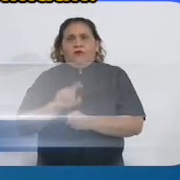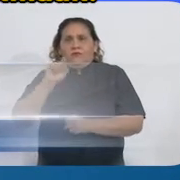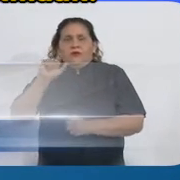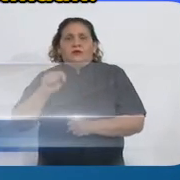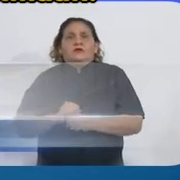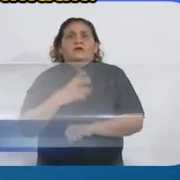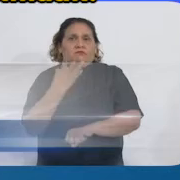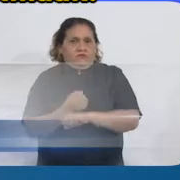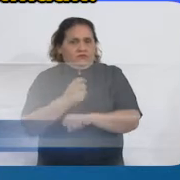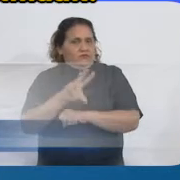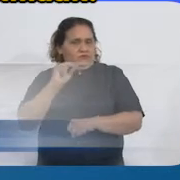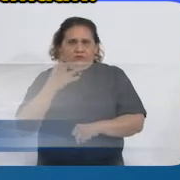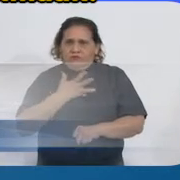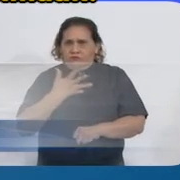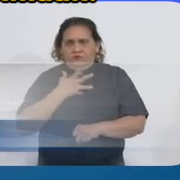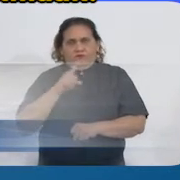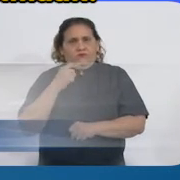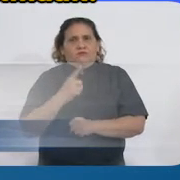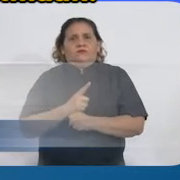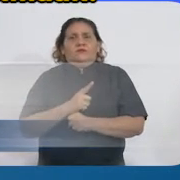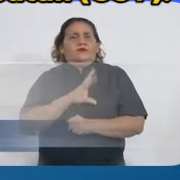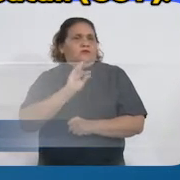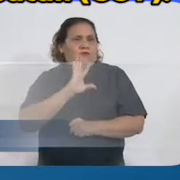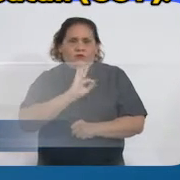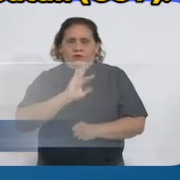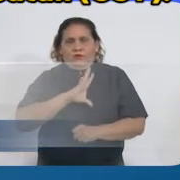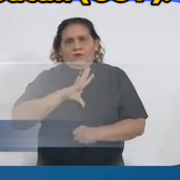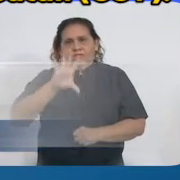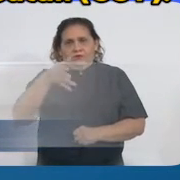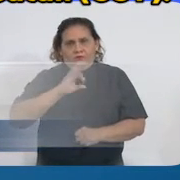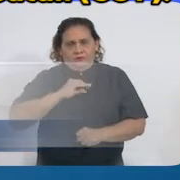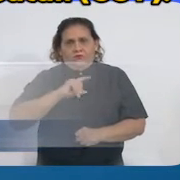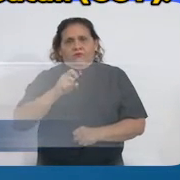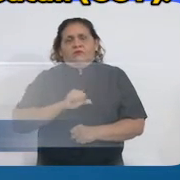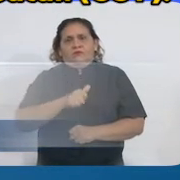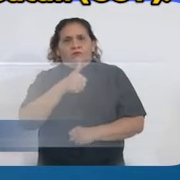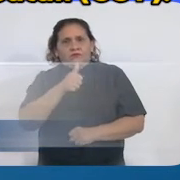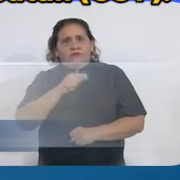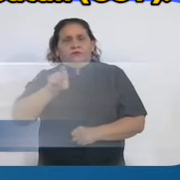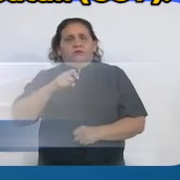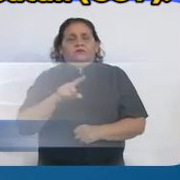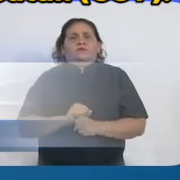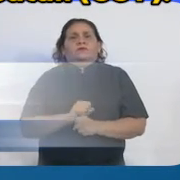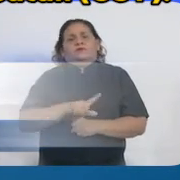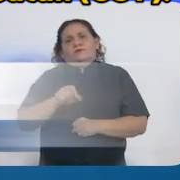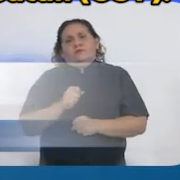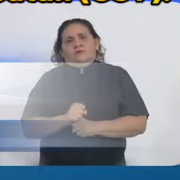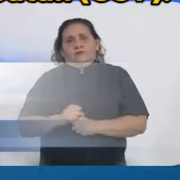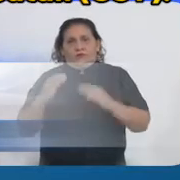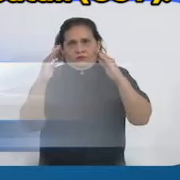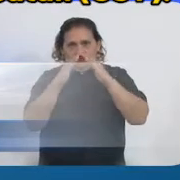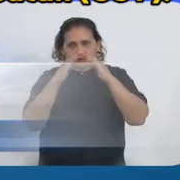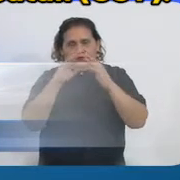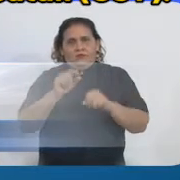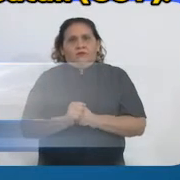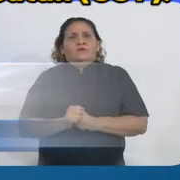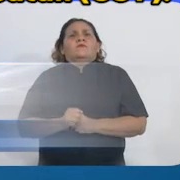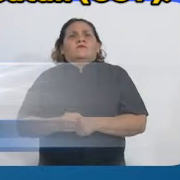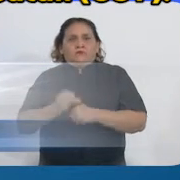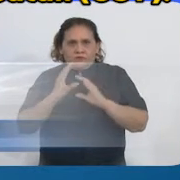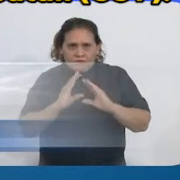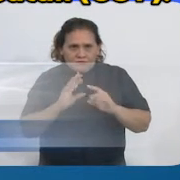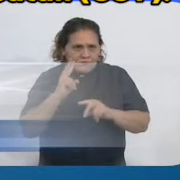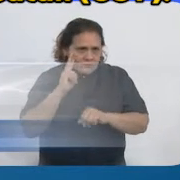personal médico de la SSY, presentan síntomas leves. 10 de estos casos confirmados están hospitalizados y en aislamiento total. También